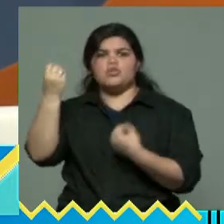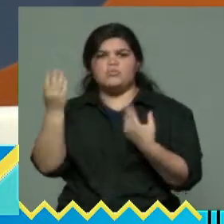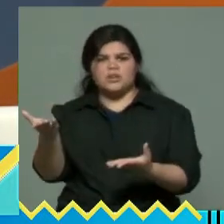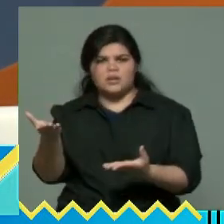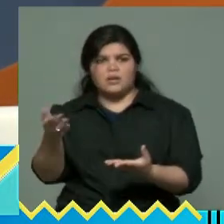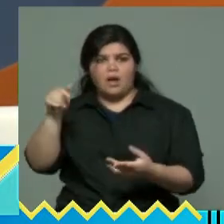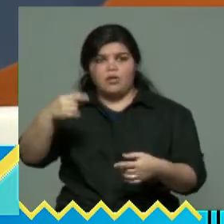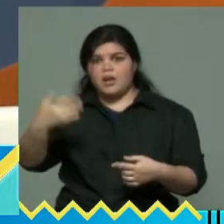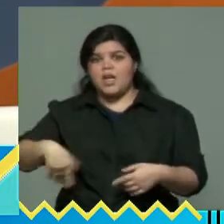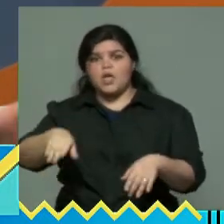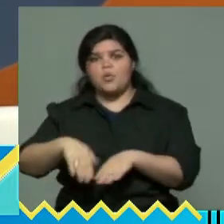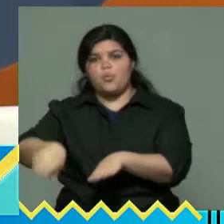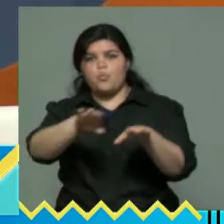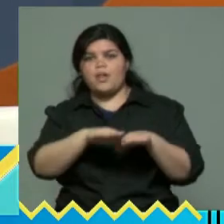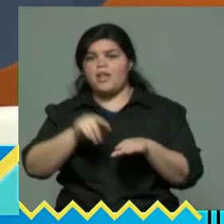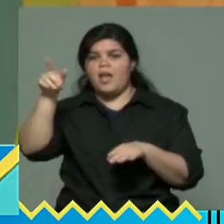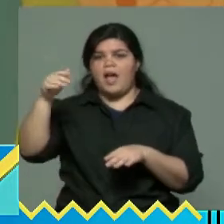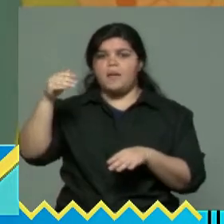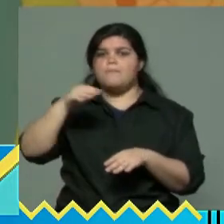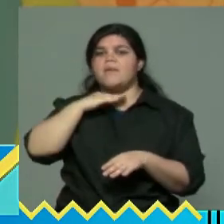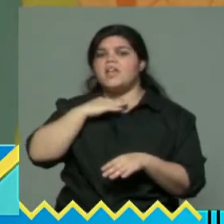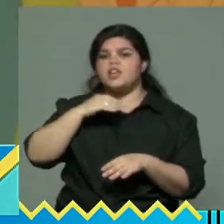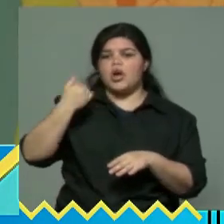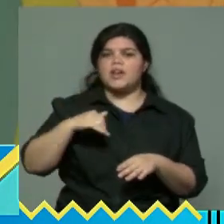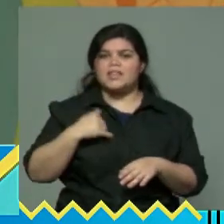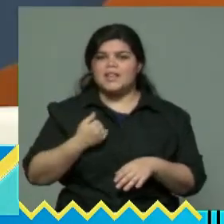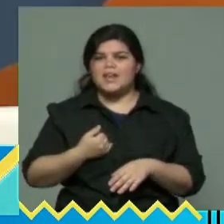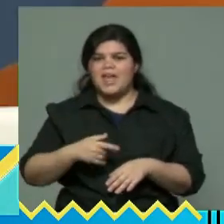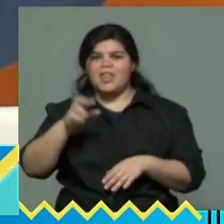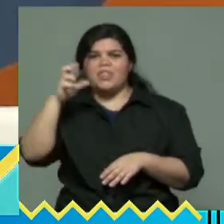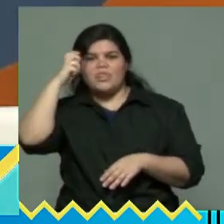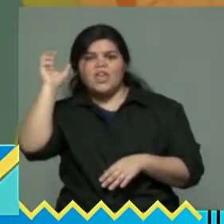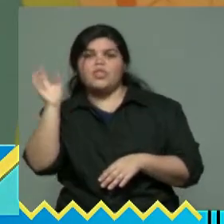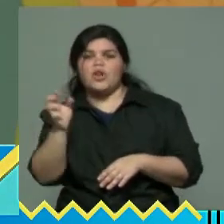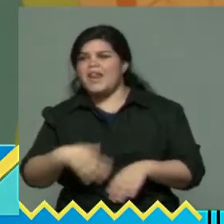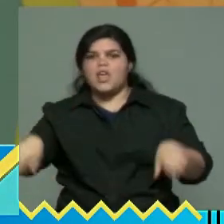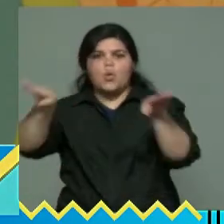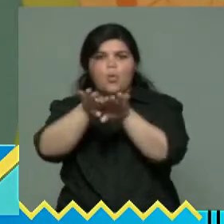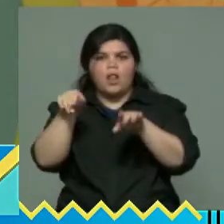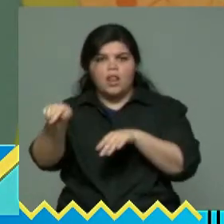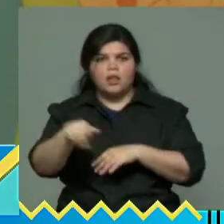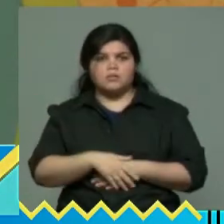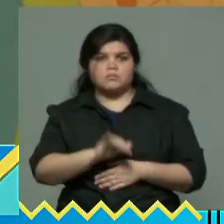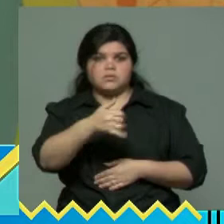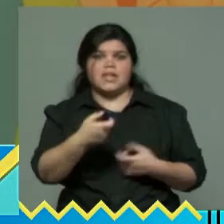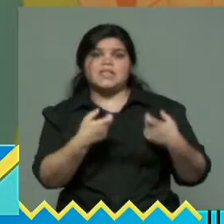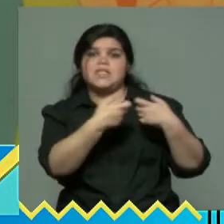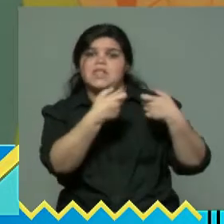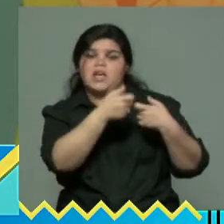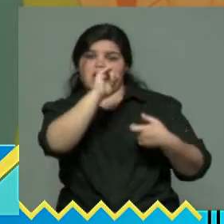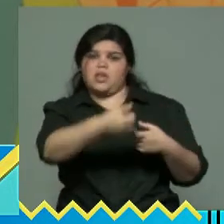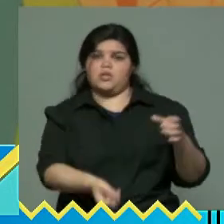cobren $10 en México y en la Argentina. Hay que ver de qué forma lo hace el gobierno. Va a tener su sindicalismo, va a tener sus gobernadores